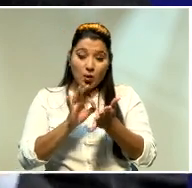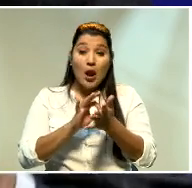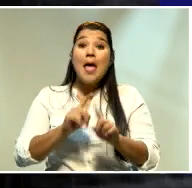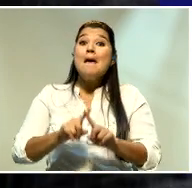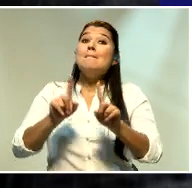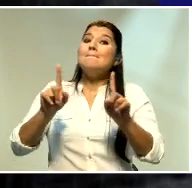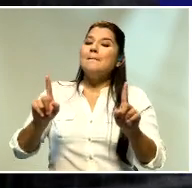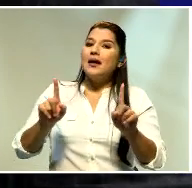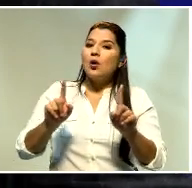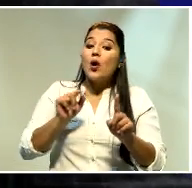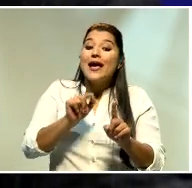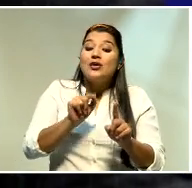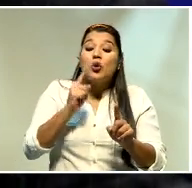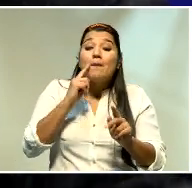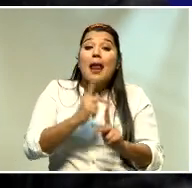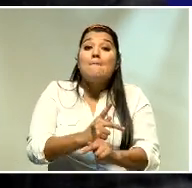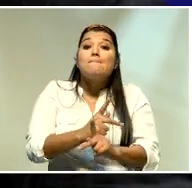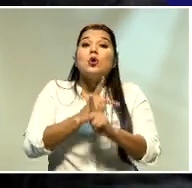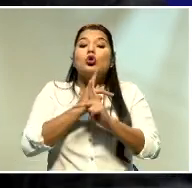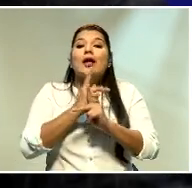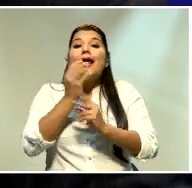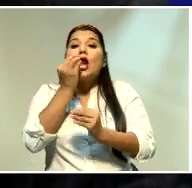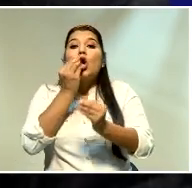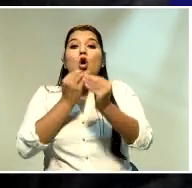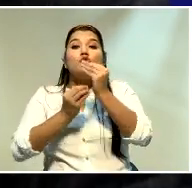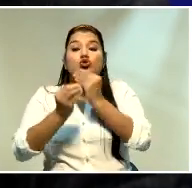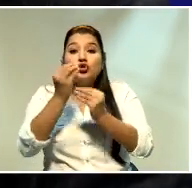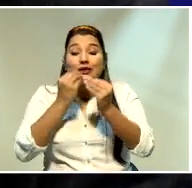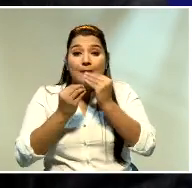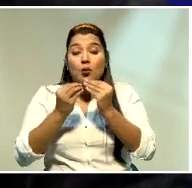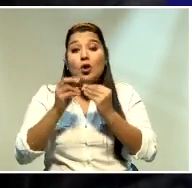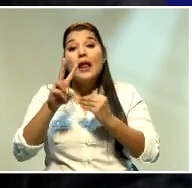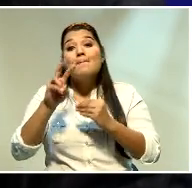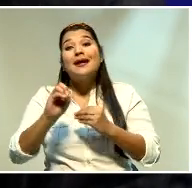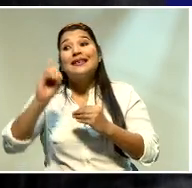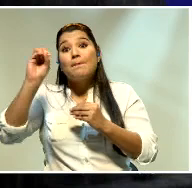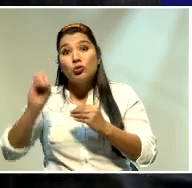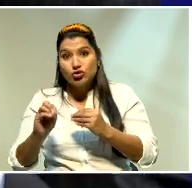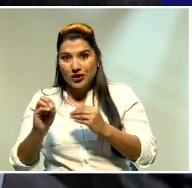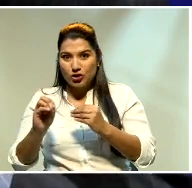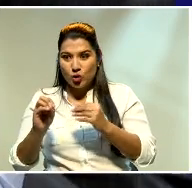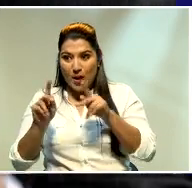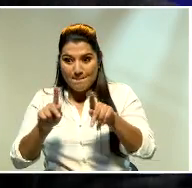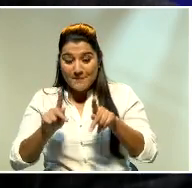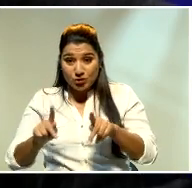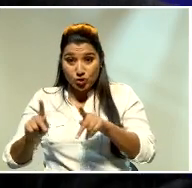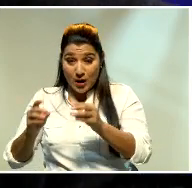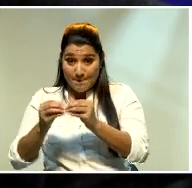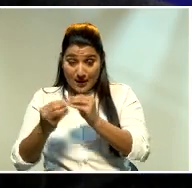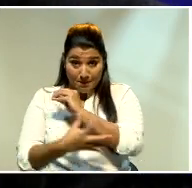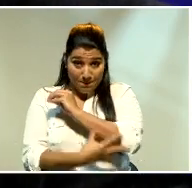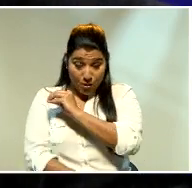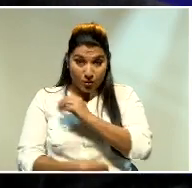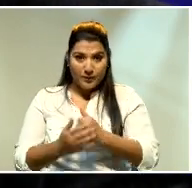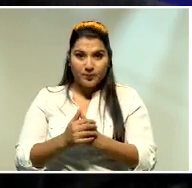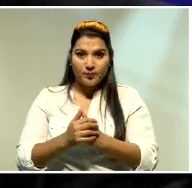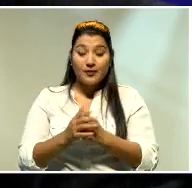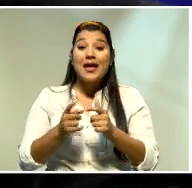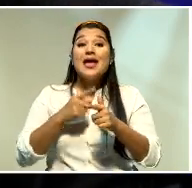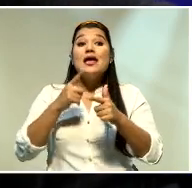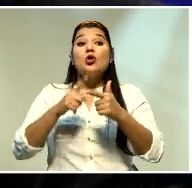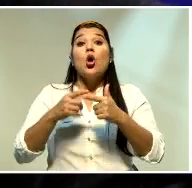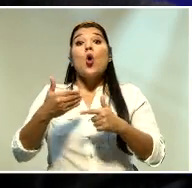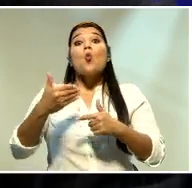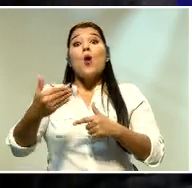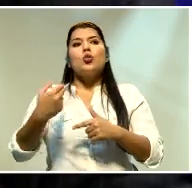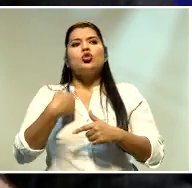el consumo del 20% de menor ingreso, el 20% más pobre. Y cuando uno va a ese consumo, uno